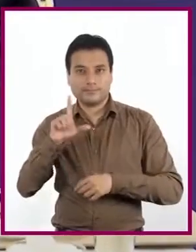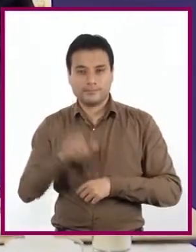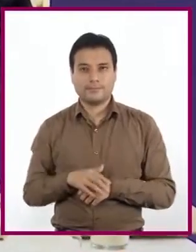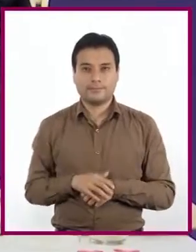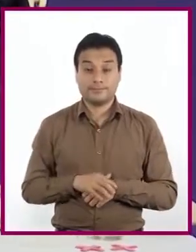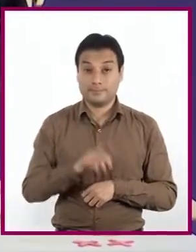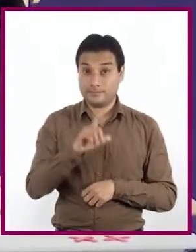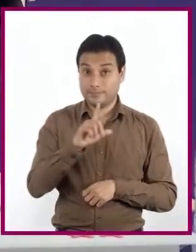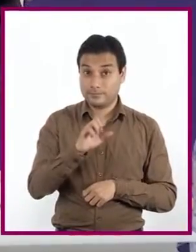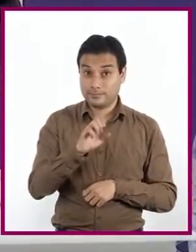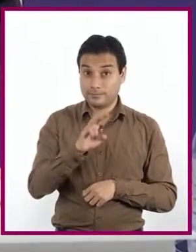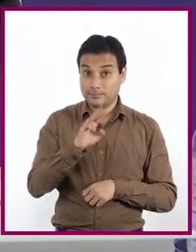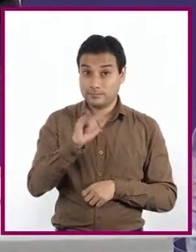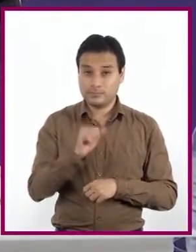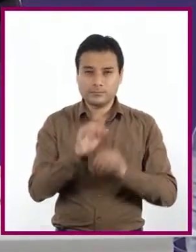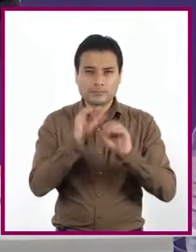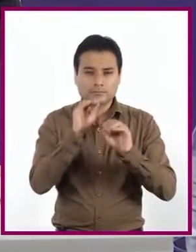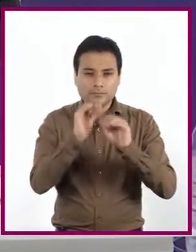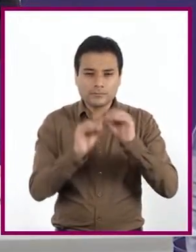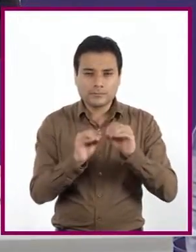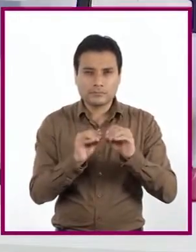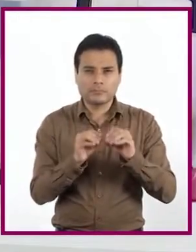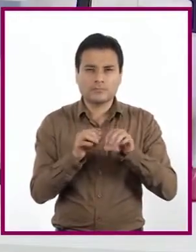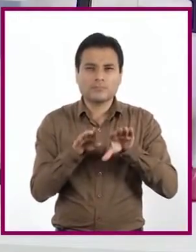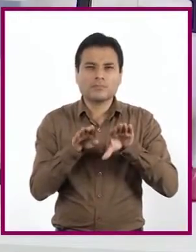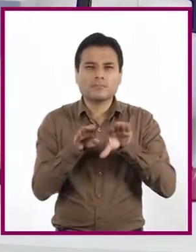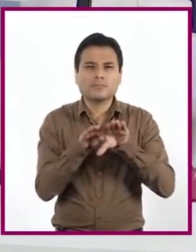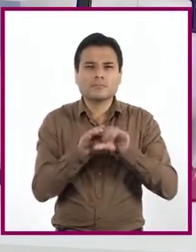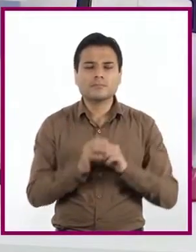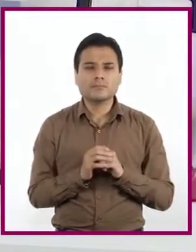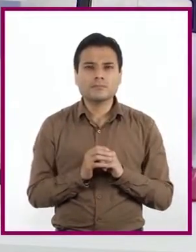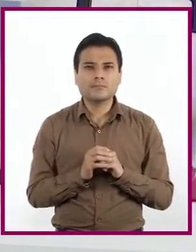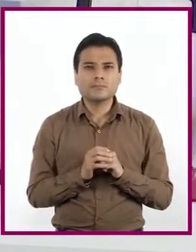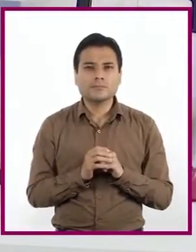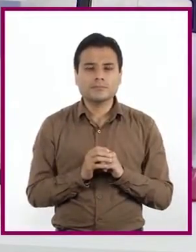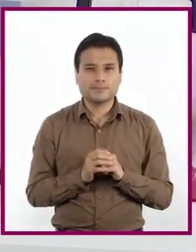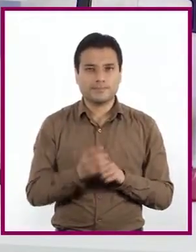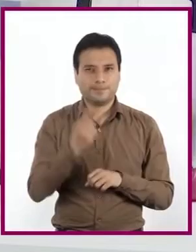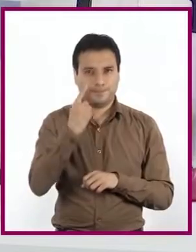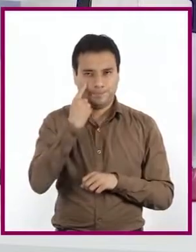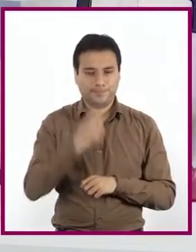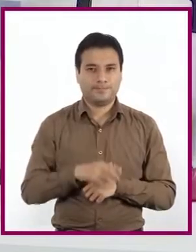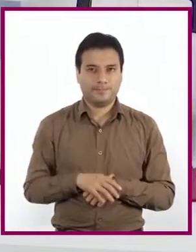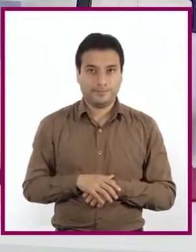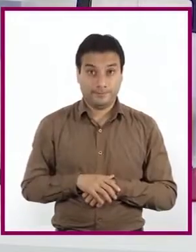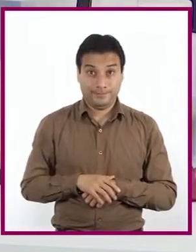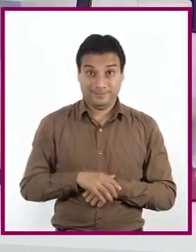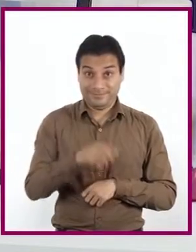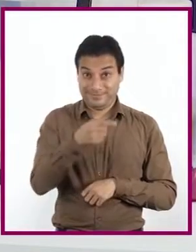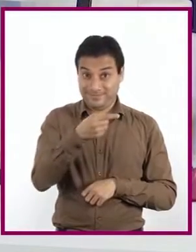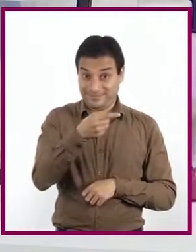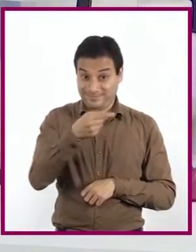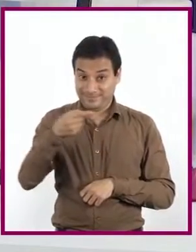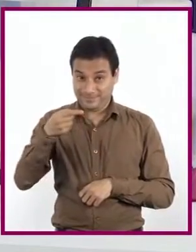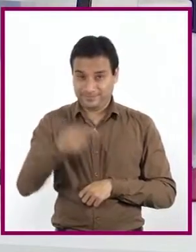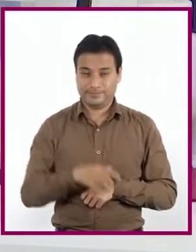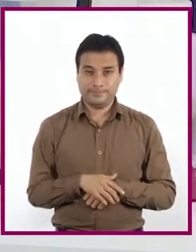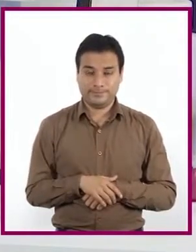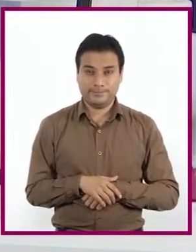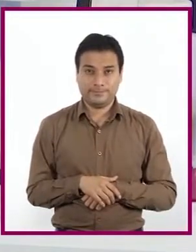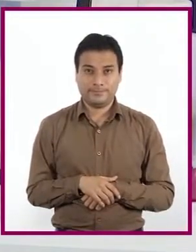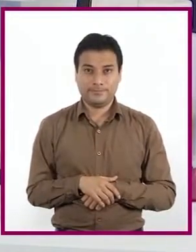Lewis representa un par de electrones con un guión largo, por lo que en la